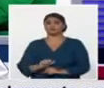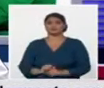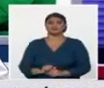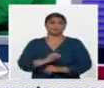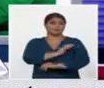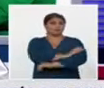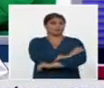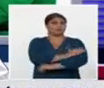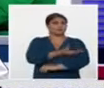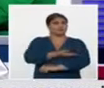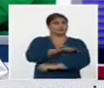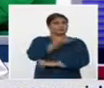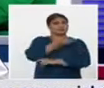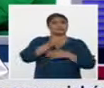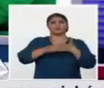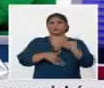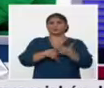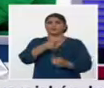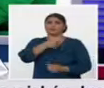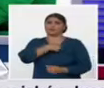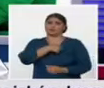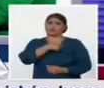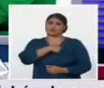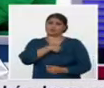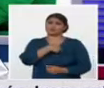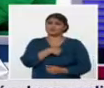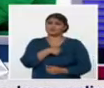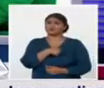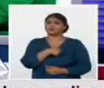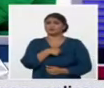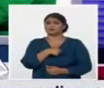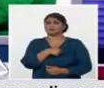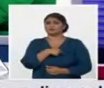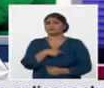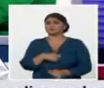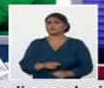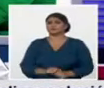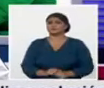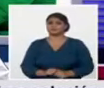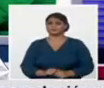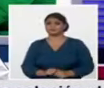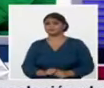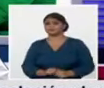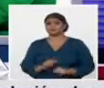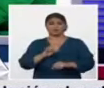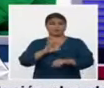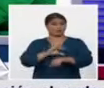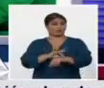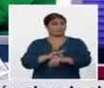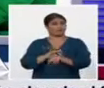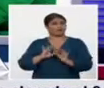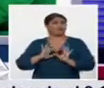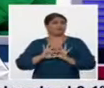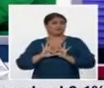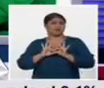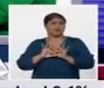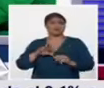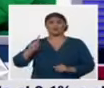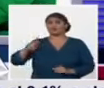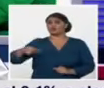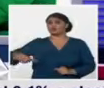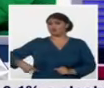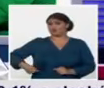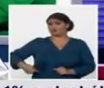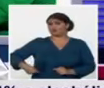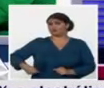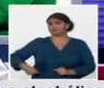arterial, cardiopatía isquémica, enfermedad renal crónica, que estaba